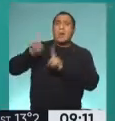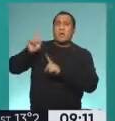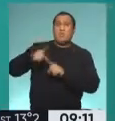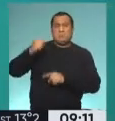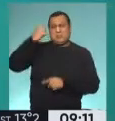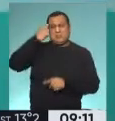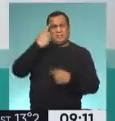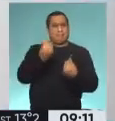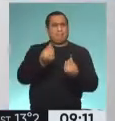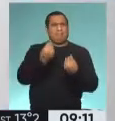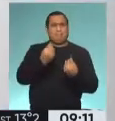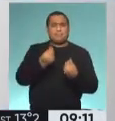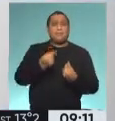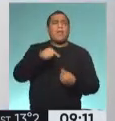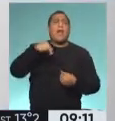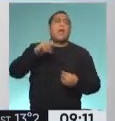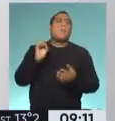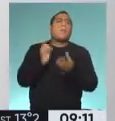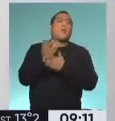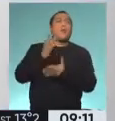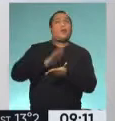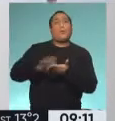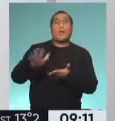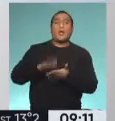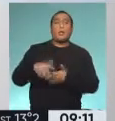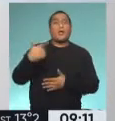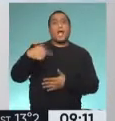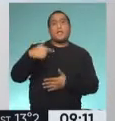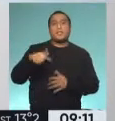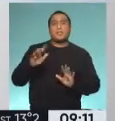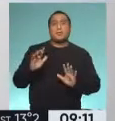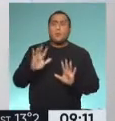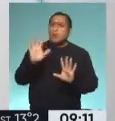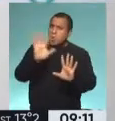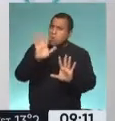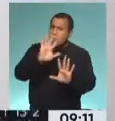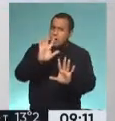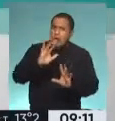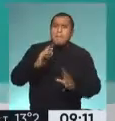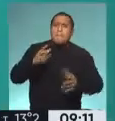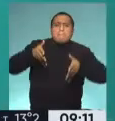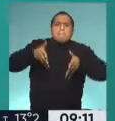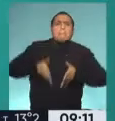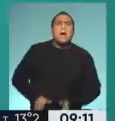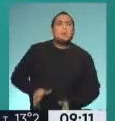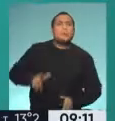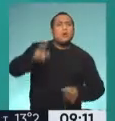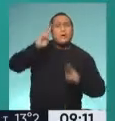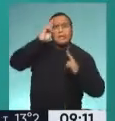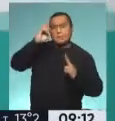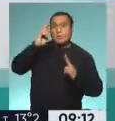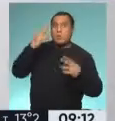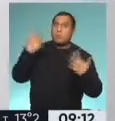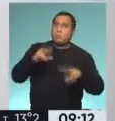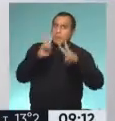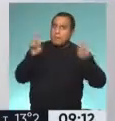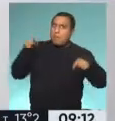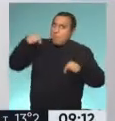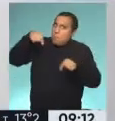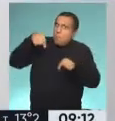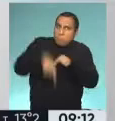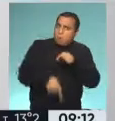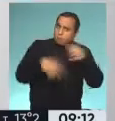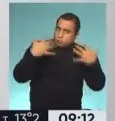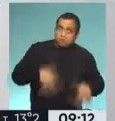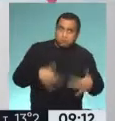cree que el parto respetado es una moda o que es cool, que es canchero, pero el parto respetado tiene que ver con algo mucho más profundo, Paula.